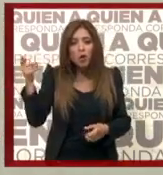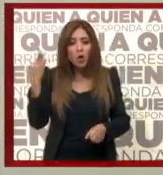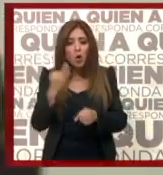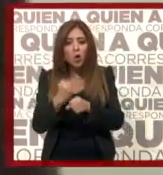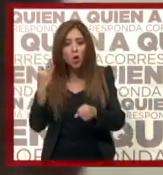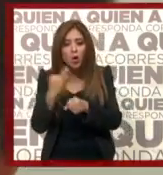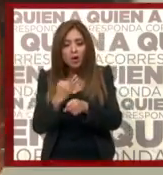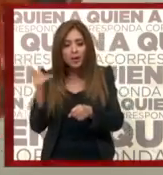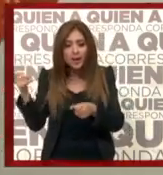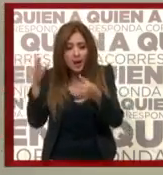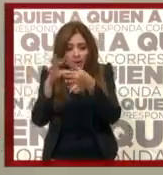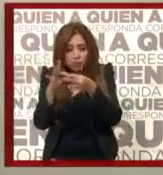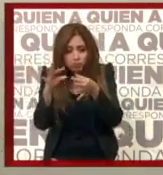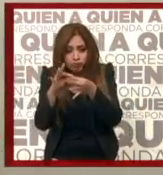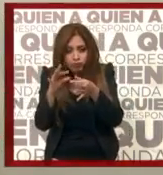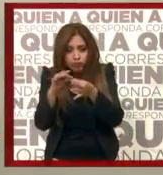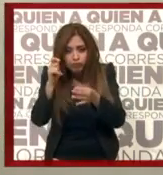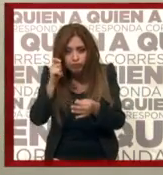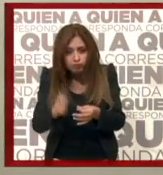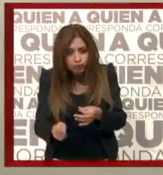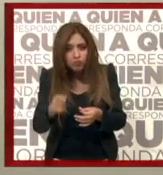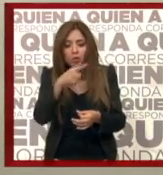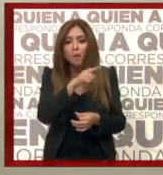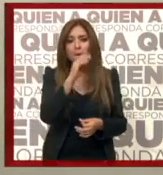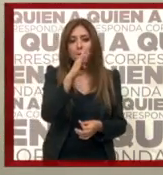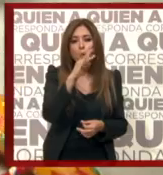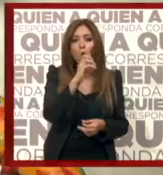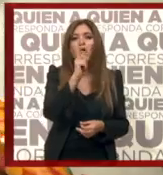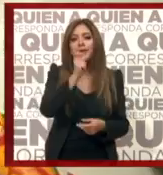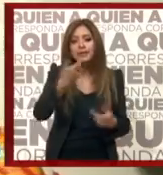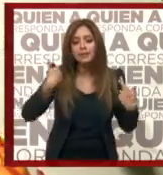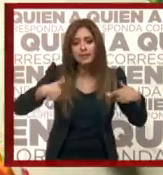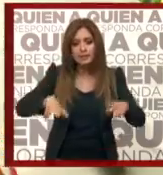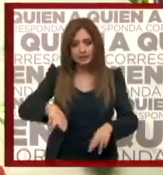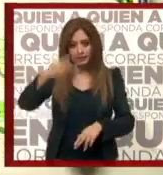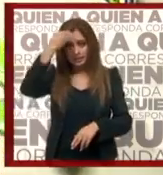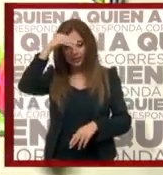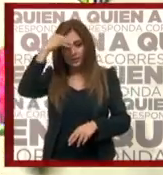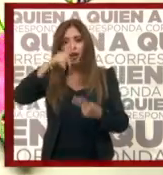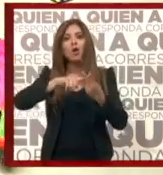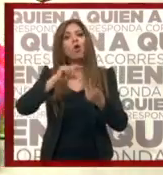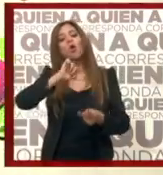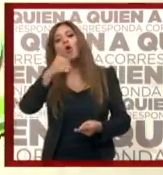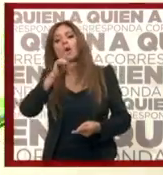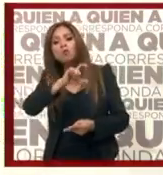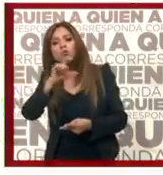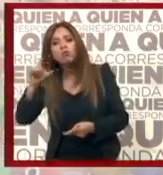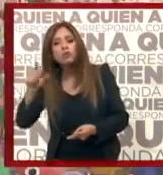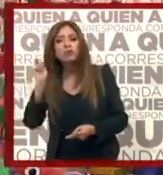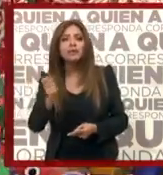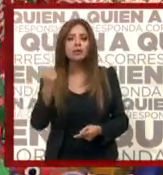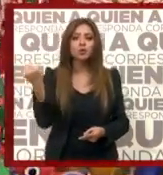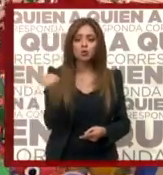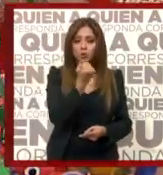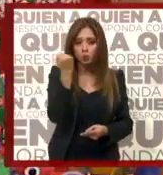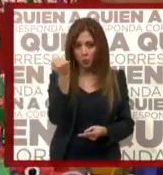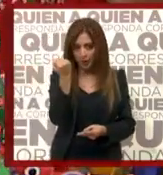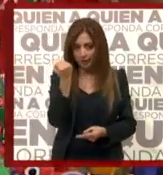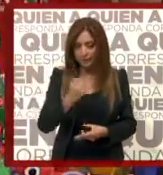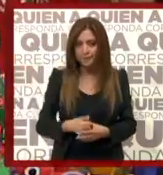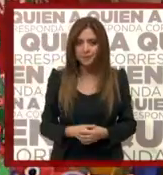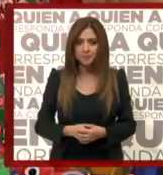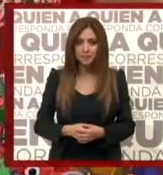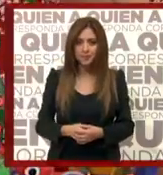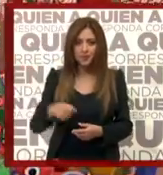figura que se obtenga. El búho representa la sabiduría, los alebrijes en miniatura a la buena suerte. Por ejemplo, el alebrije,